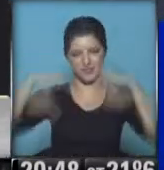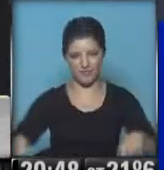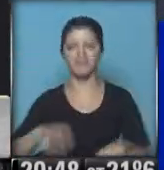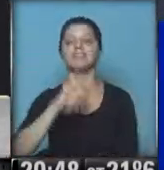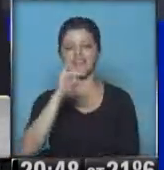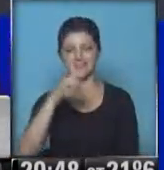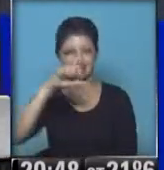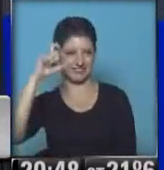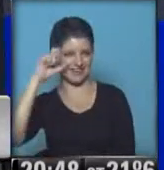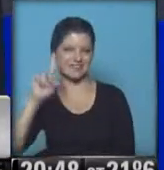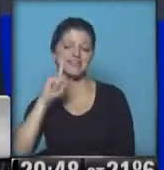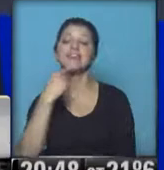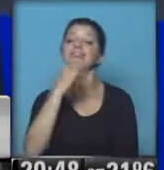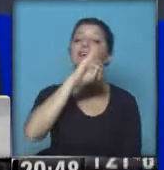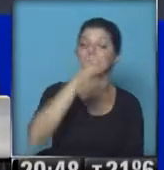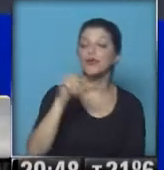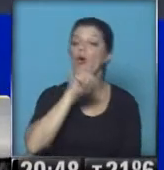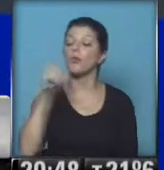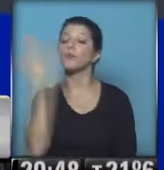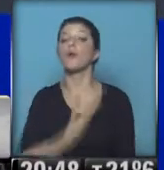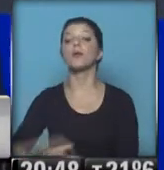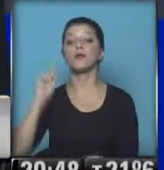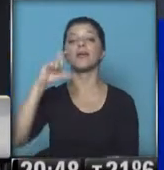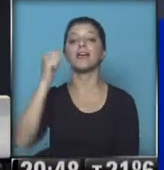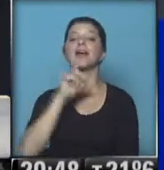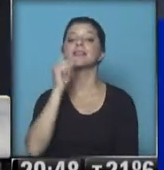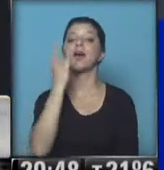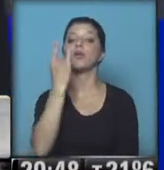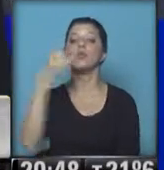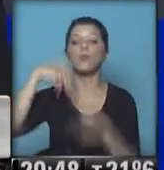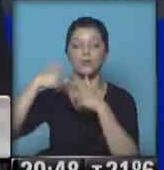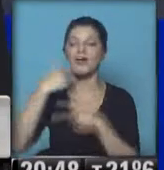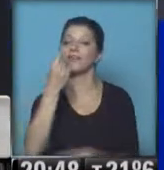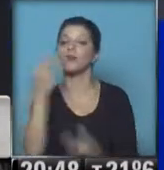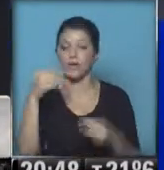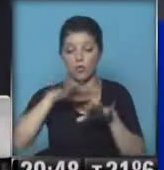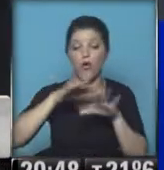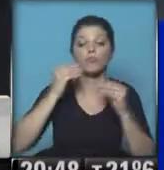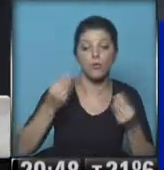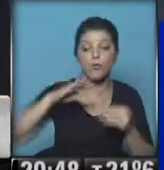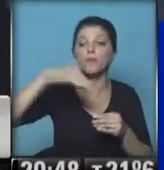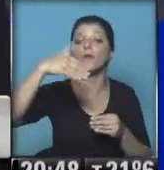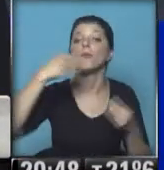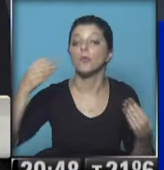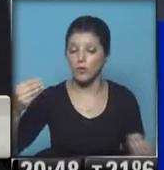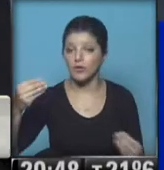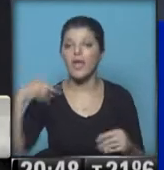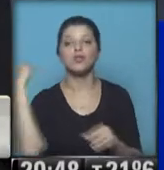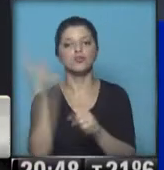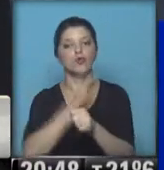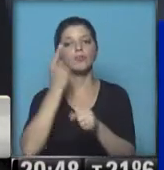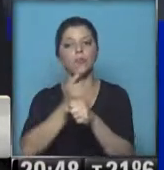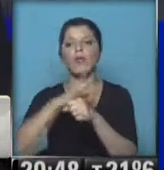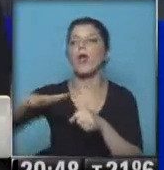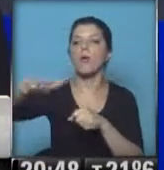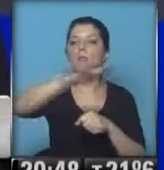cecilia que sí que no que dijo el presidente del gobierno catalán dónde estamos hacia dónde vamos no se puede hacer la consulta como